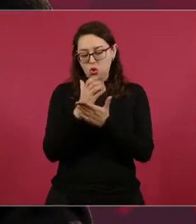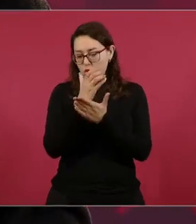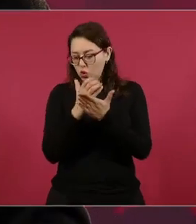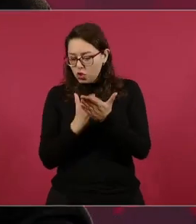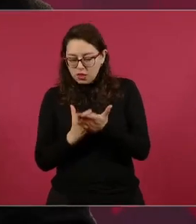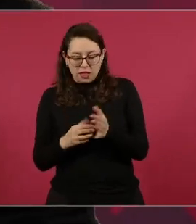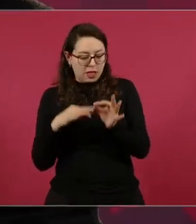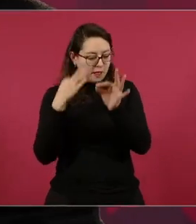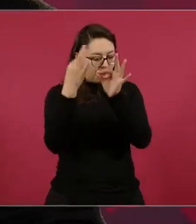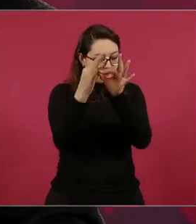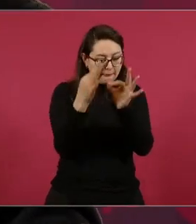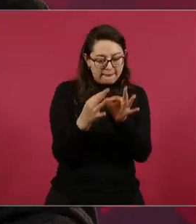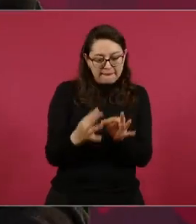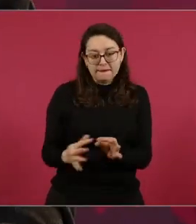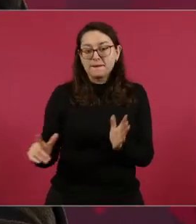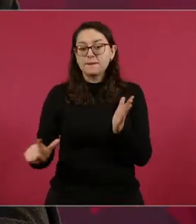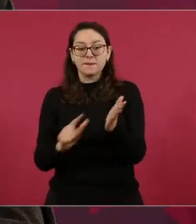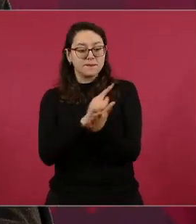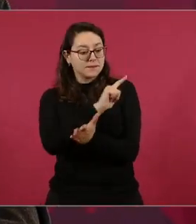aparentaban